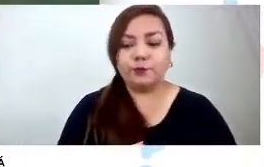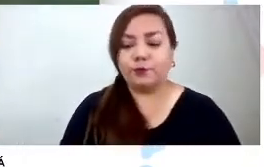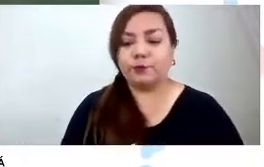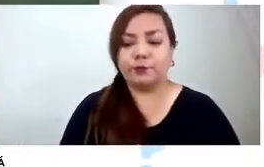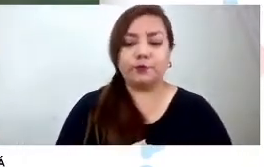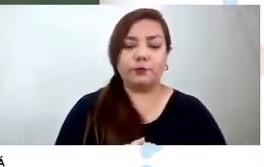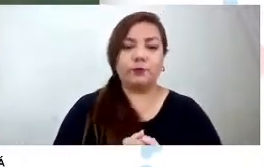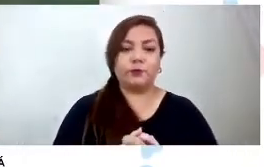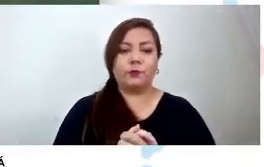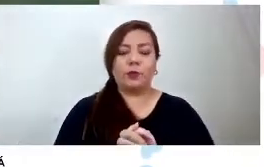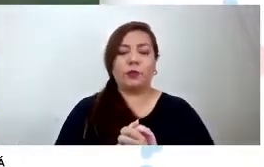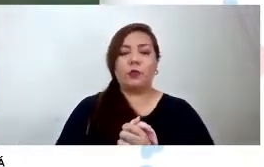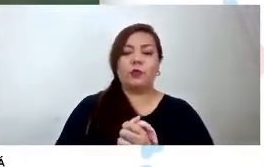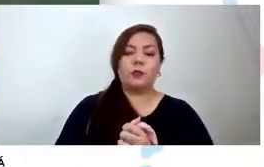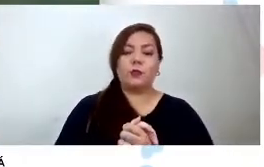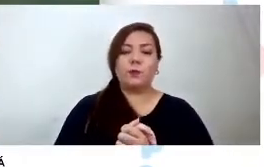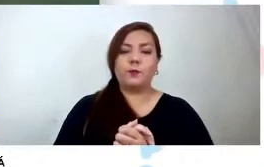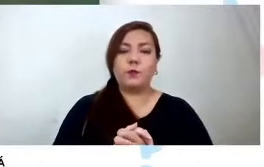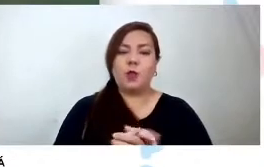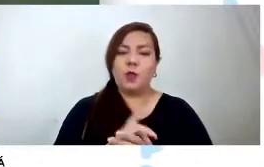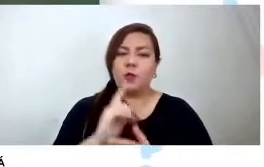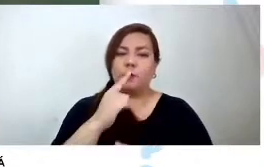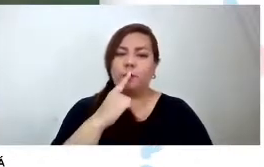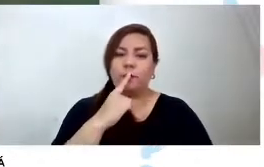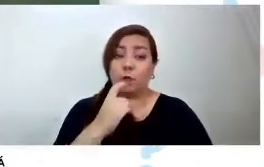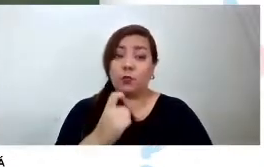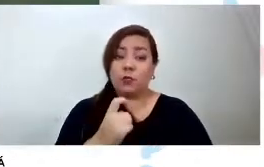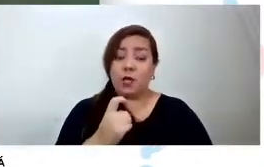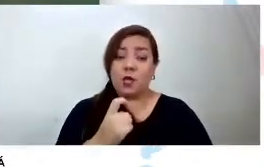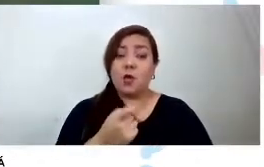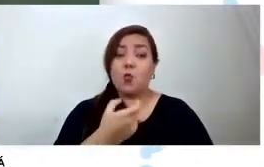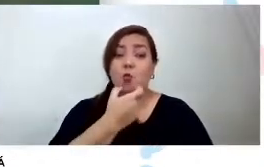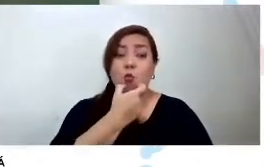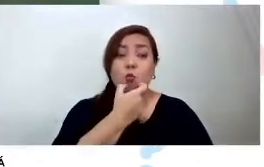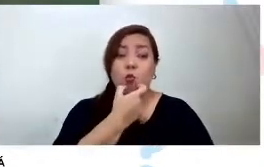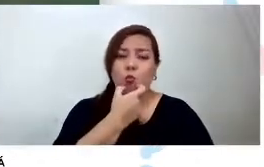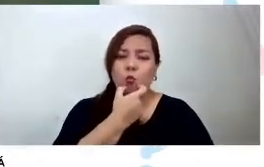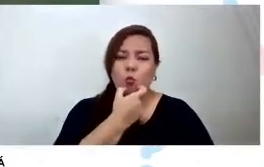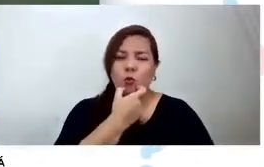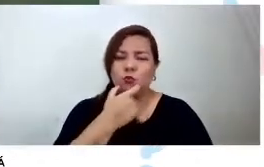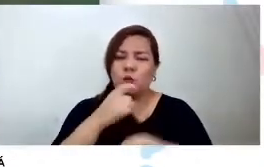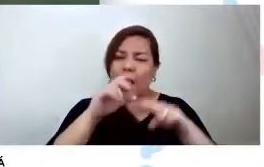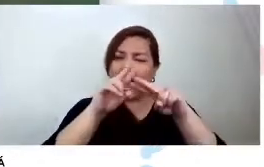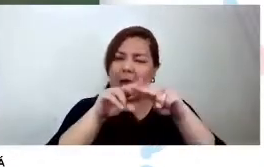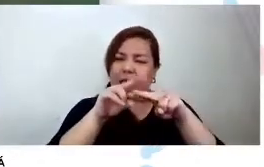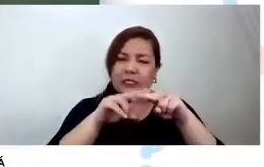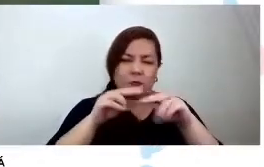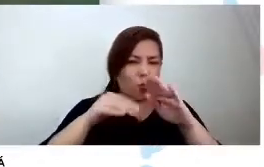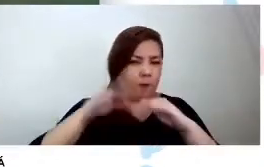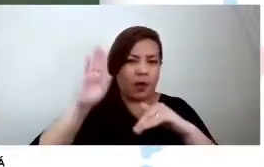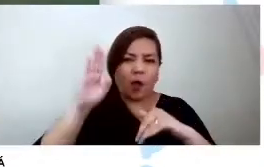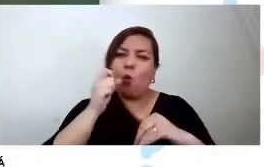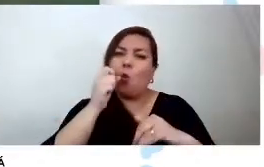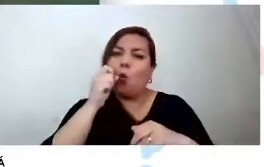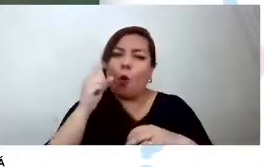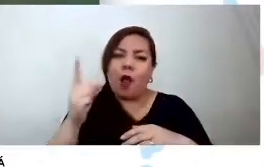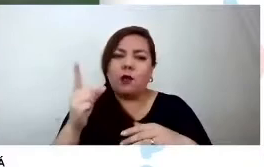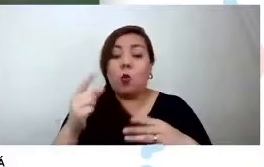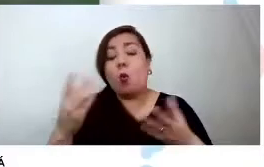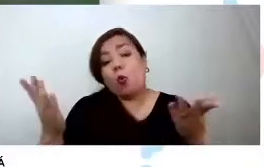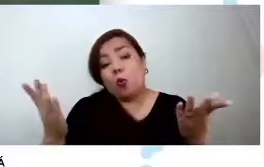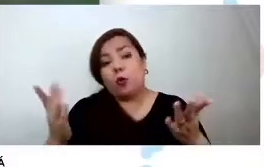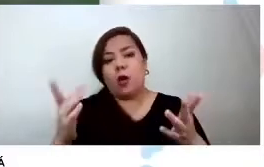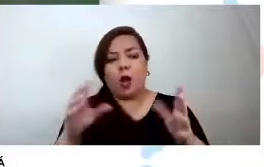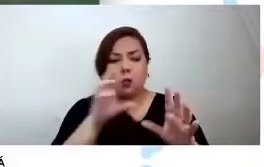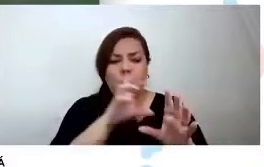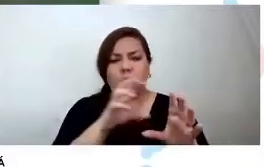cuál es el hueso que es más antiguo que ustedes tienen, o algún objeto, artefacto más antiguo que